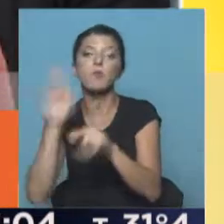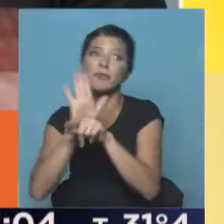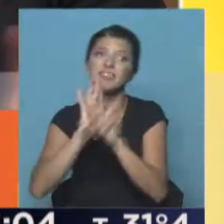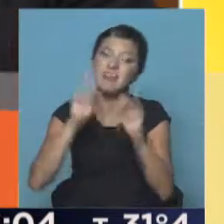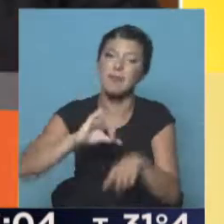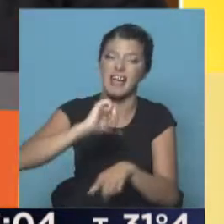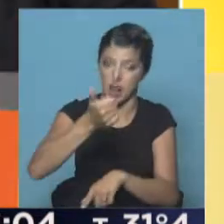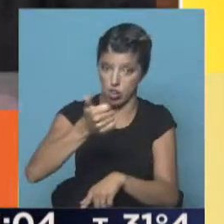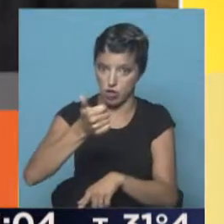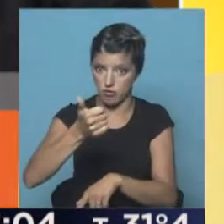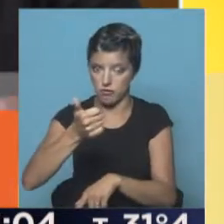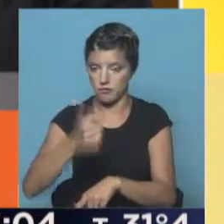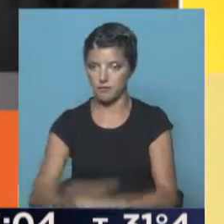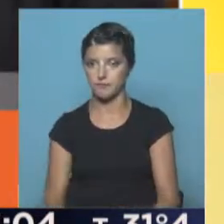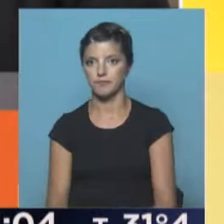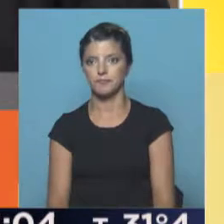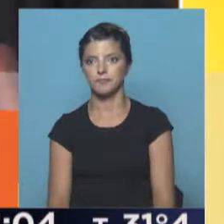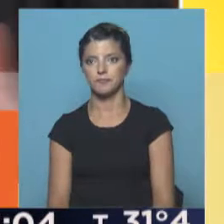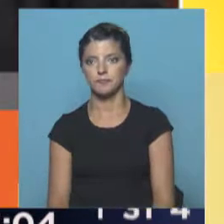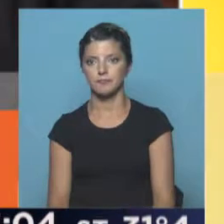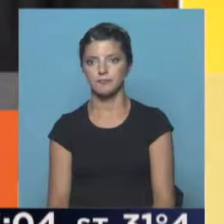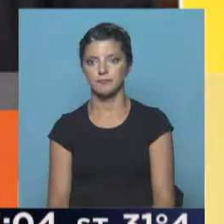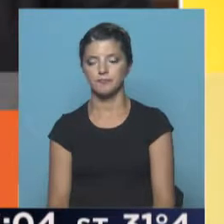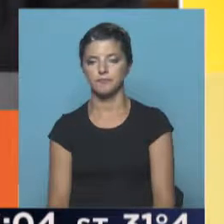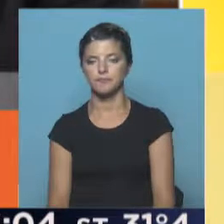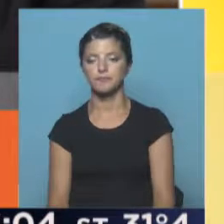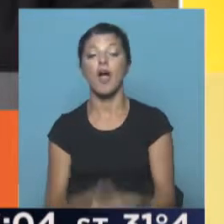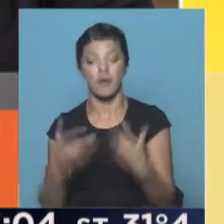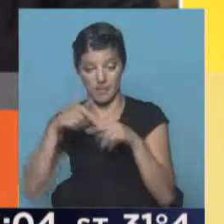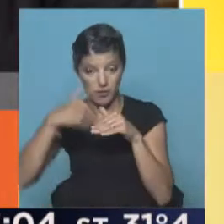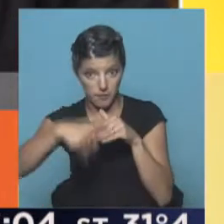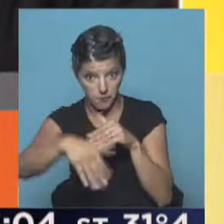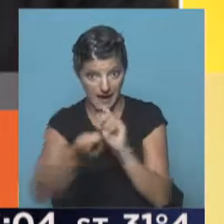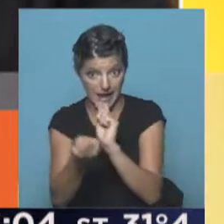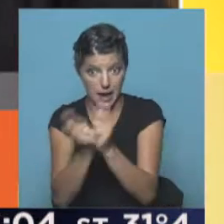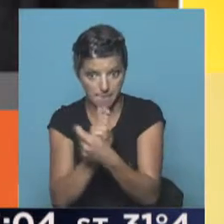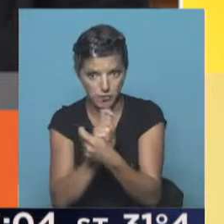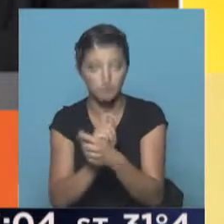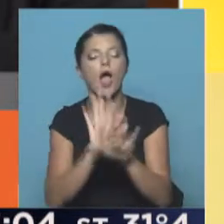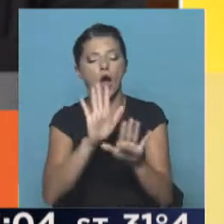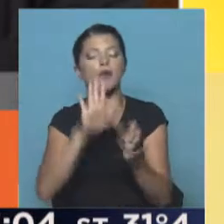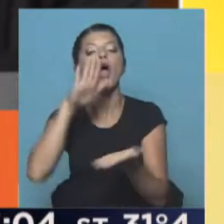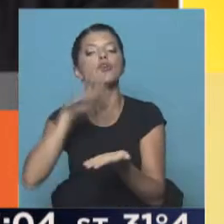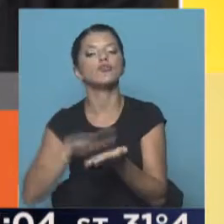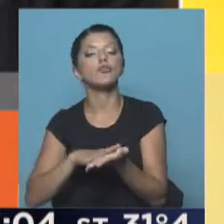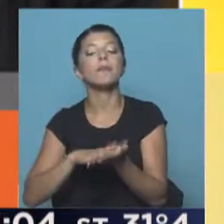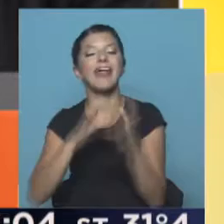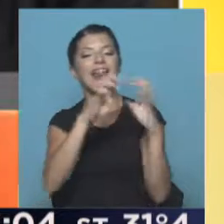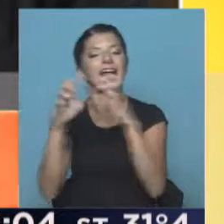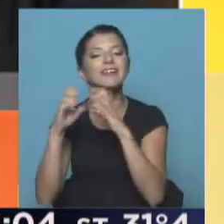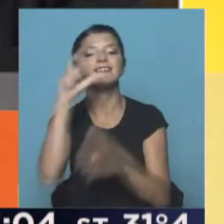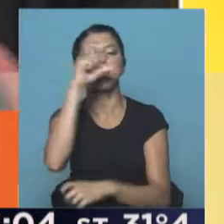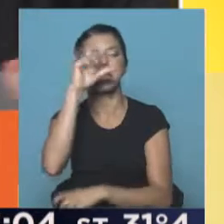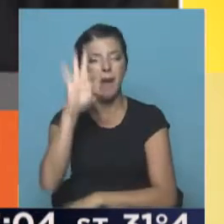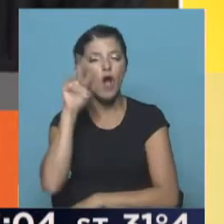y se plantea un escenario diferente a partir de acá. Ahora, a propósito de esta crisis, y sobre todo la crisis bancaria que está